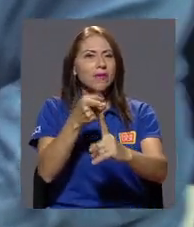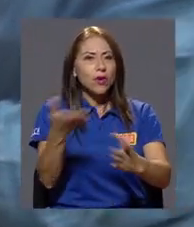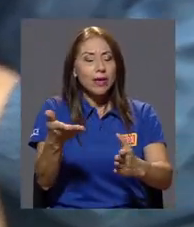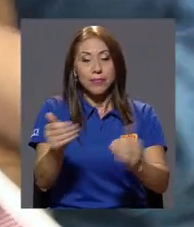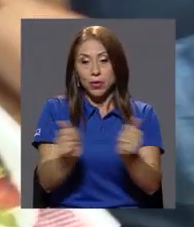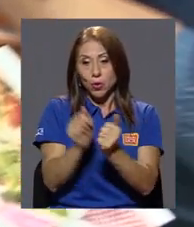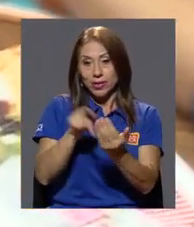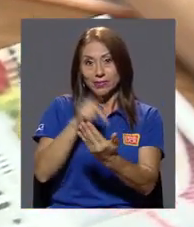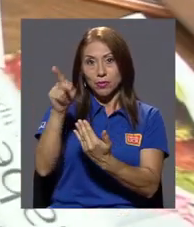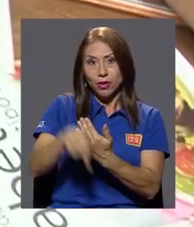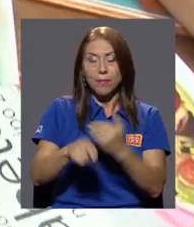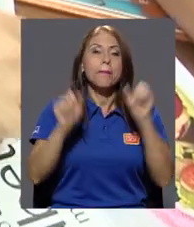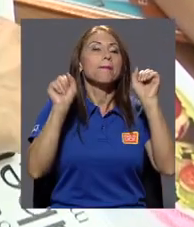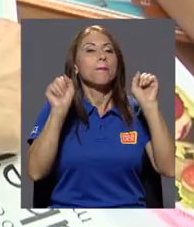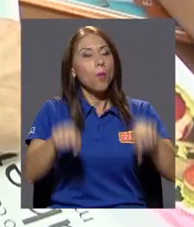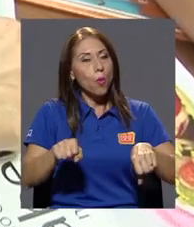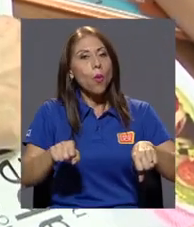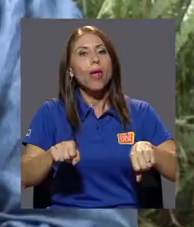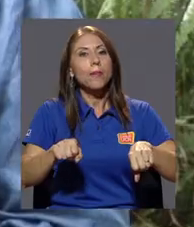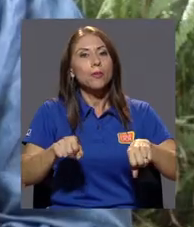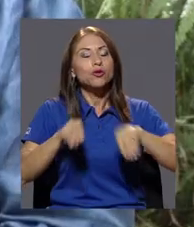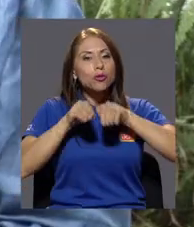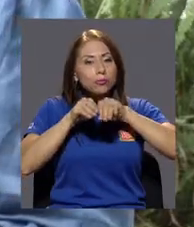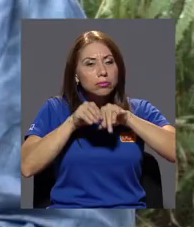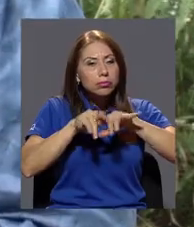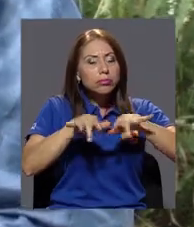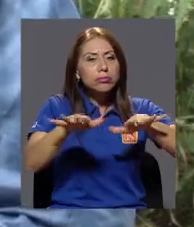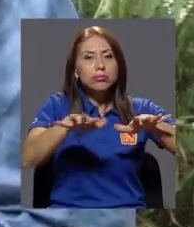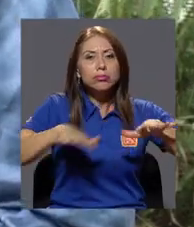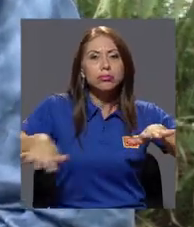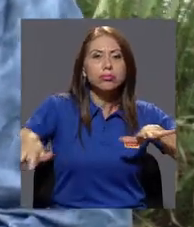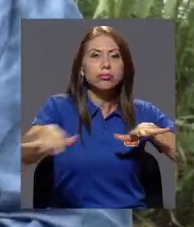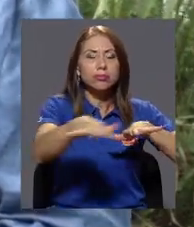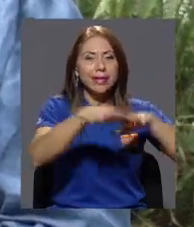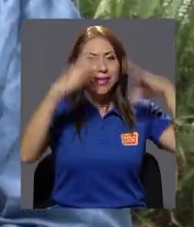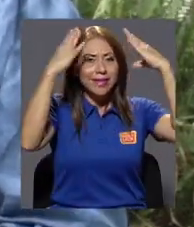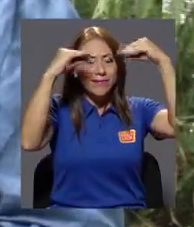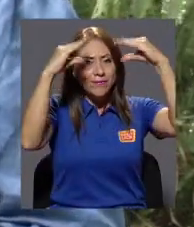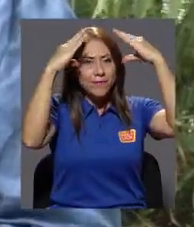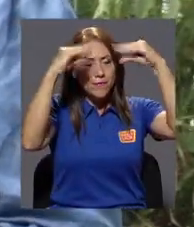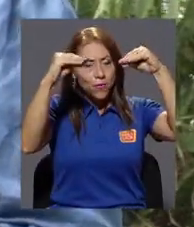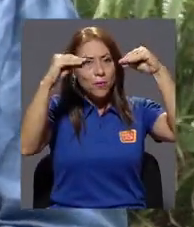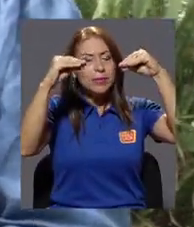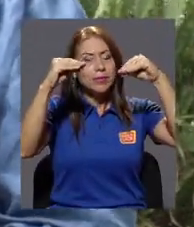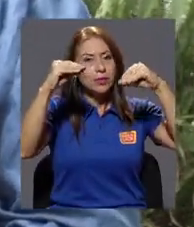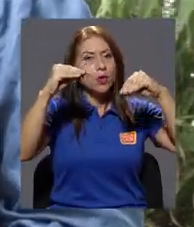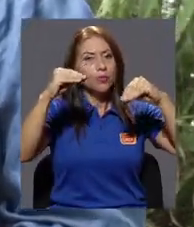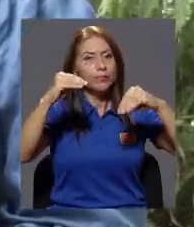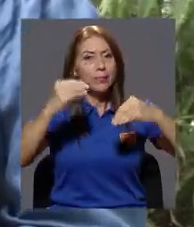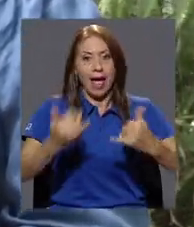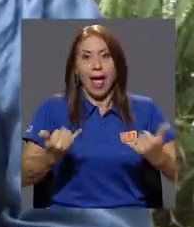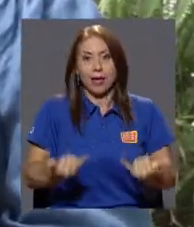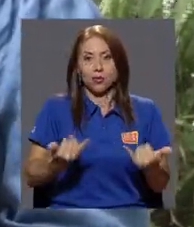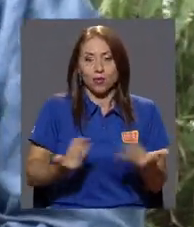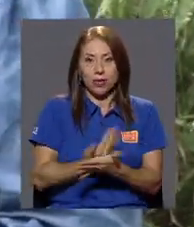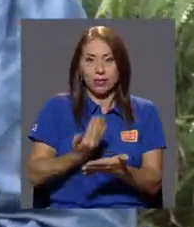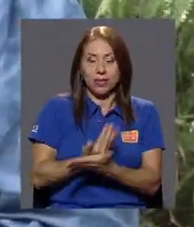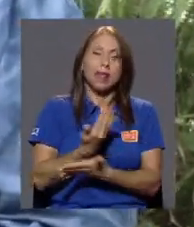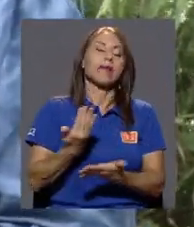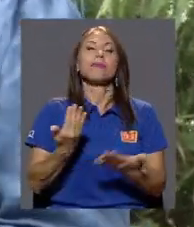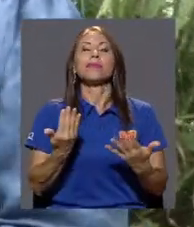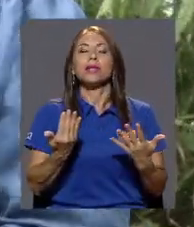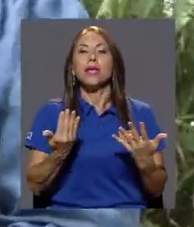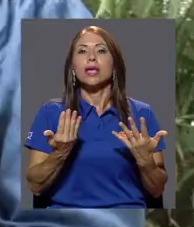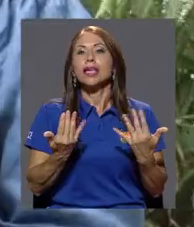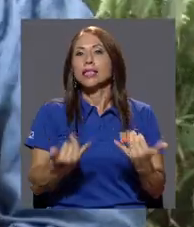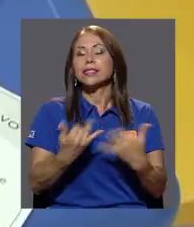que a través de este programa podamos llevar a la población precisamente información que sea actualizada y que